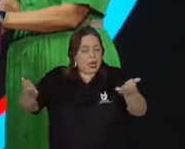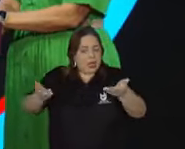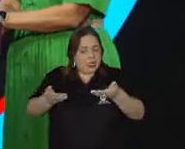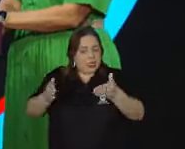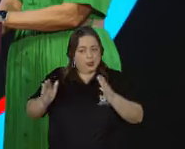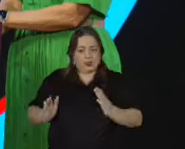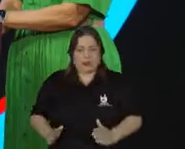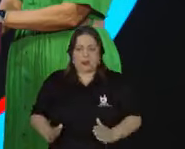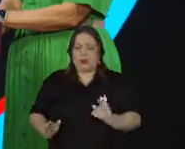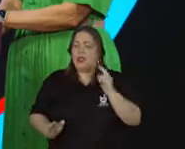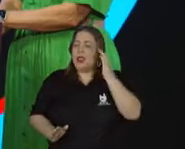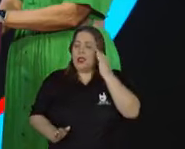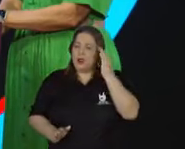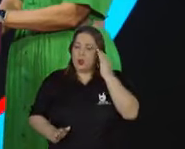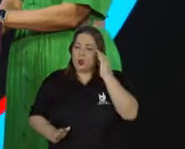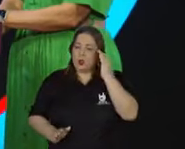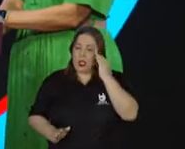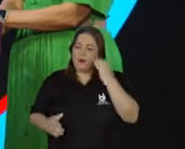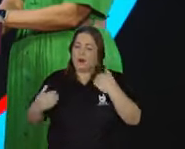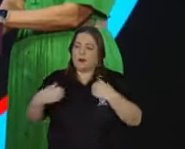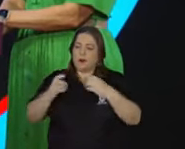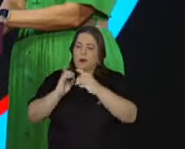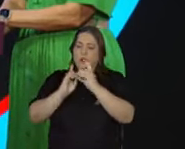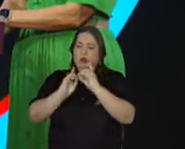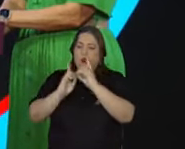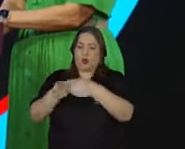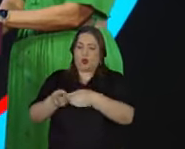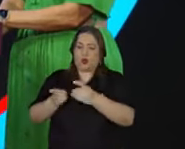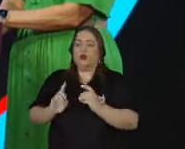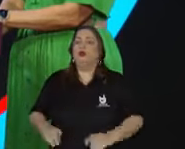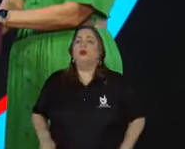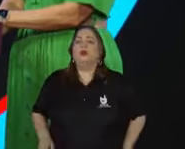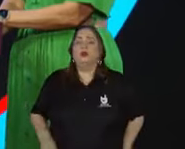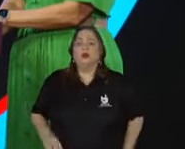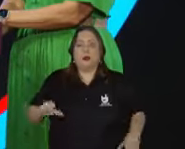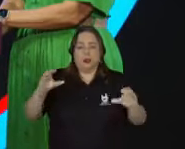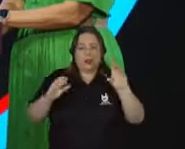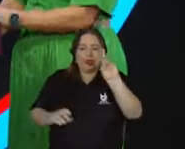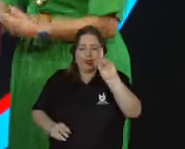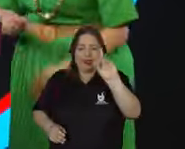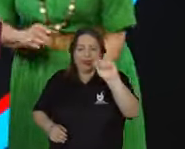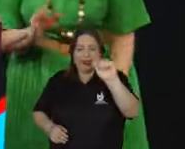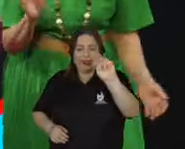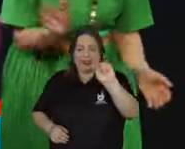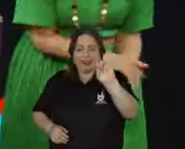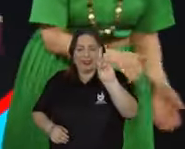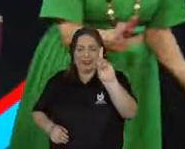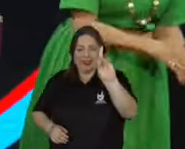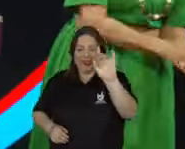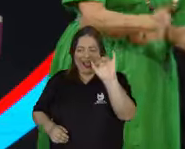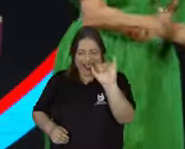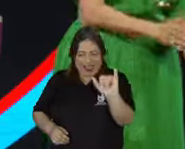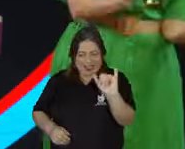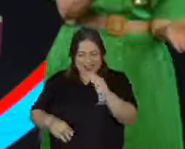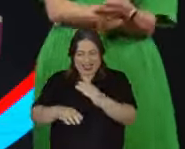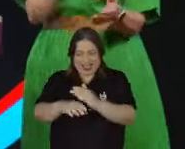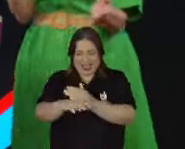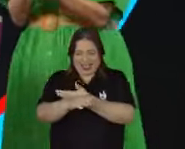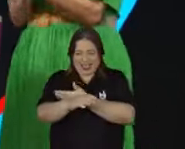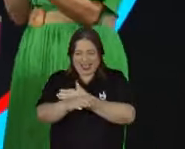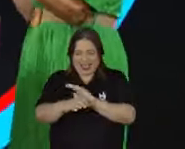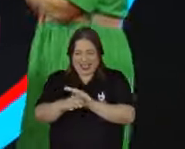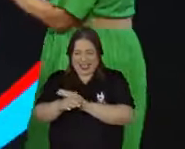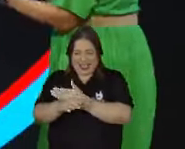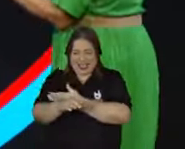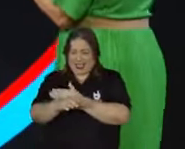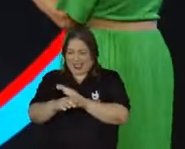descubierto ese don, pero es un ministro que canta y está por ahí con la cámara. Así que Dandy va a estar cantando ese próximo marzo, este